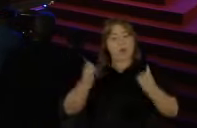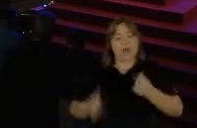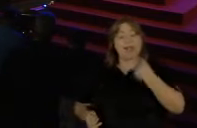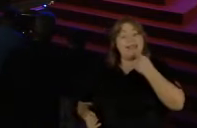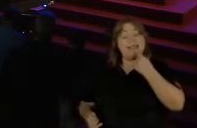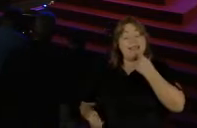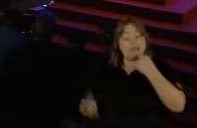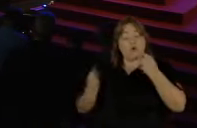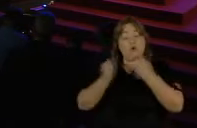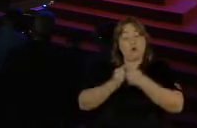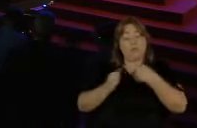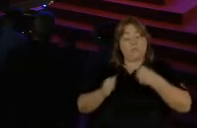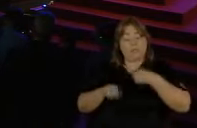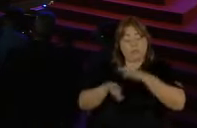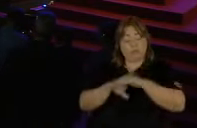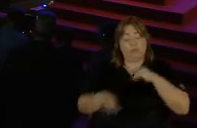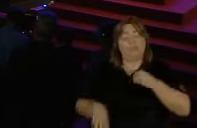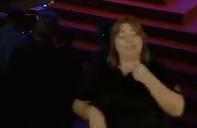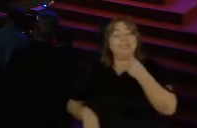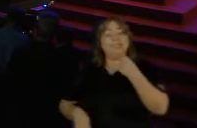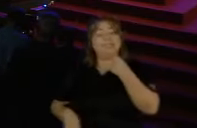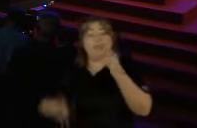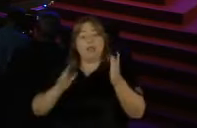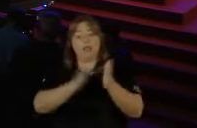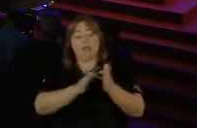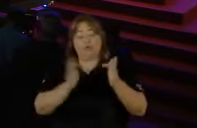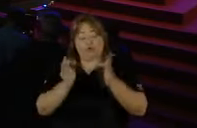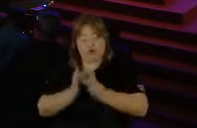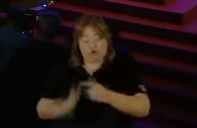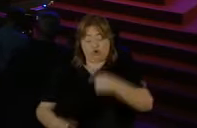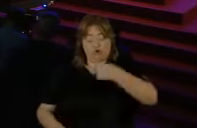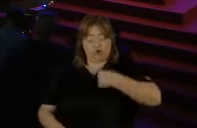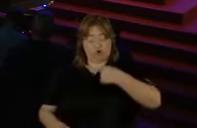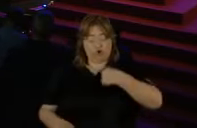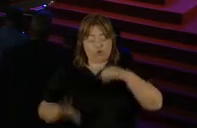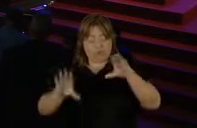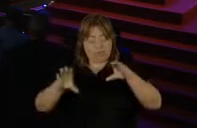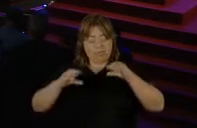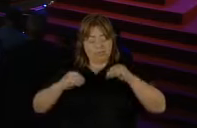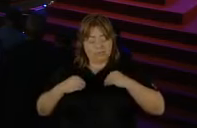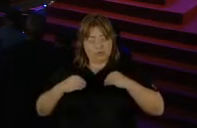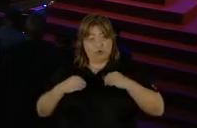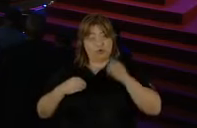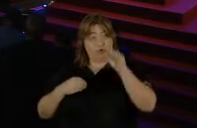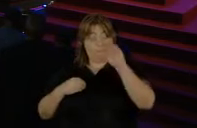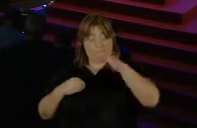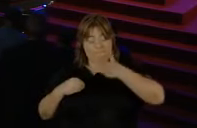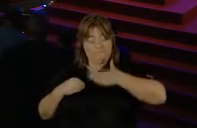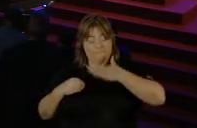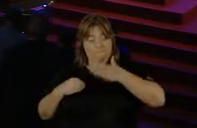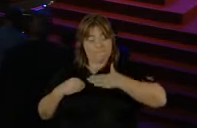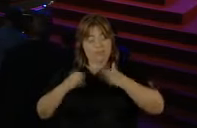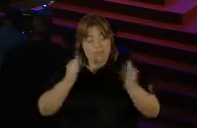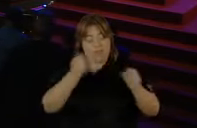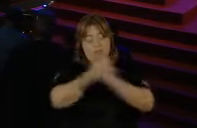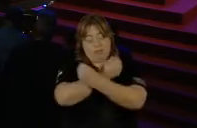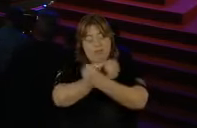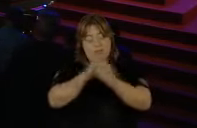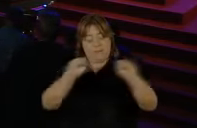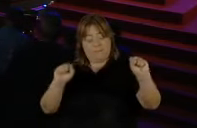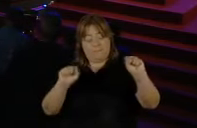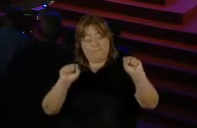los ojitos. Jesús, te acepto como mi Salvador. Perdona